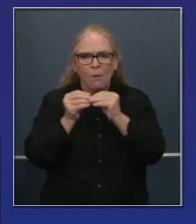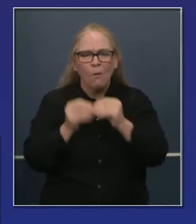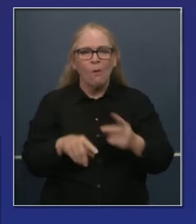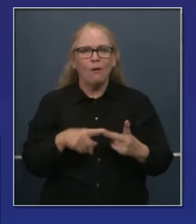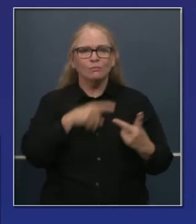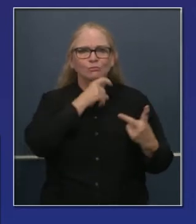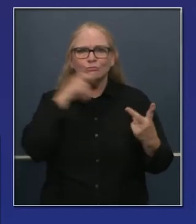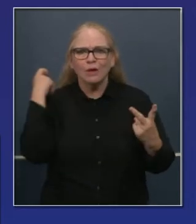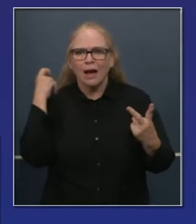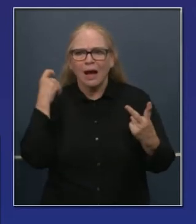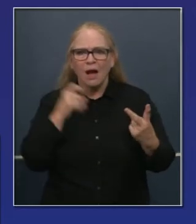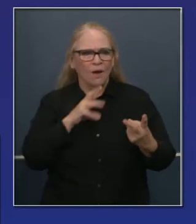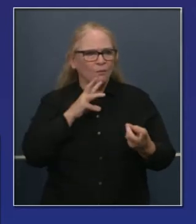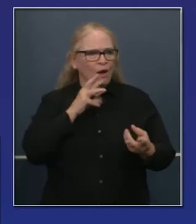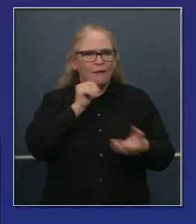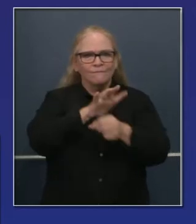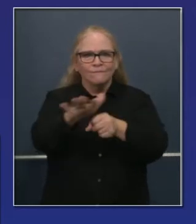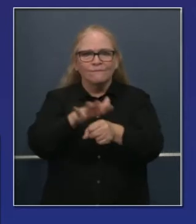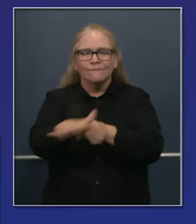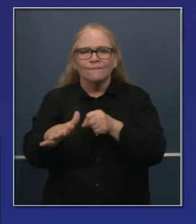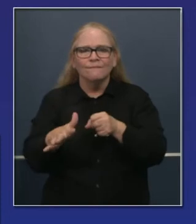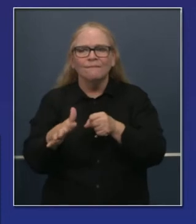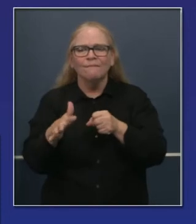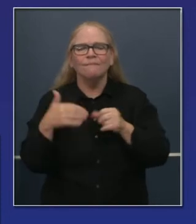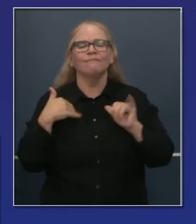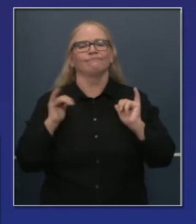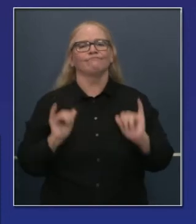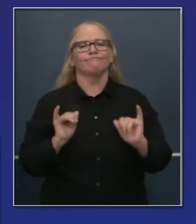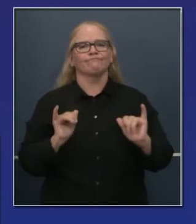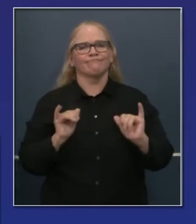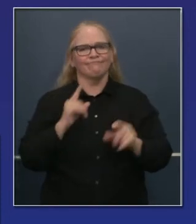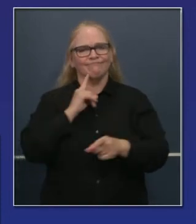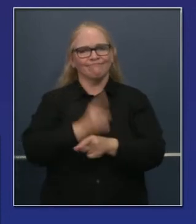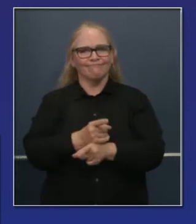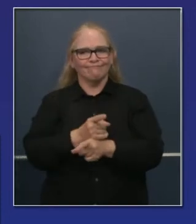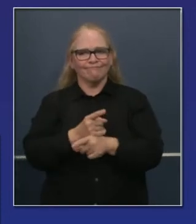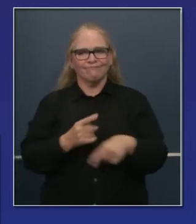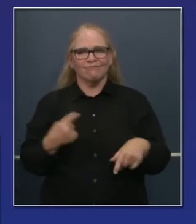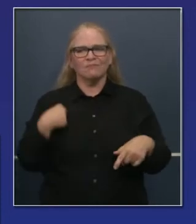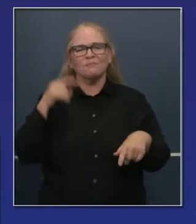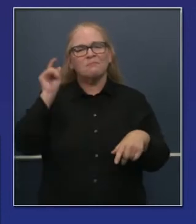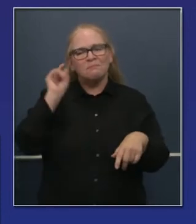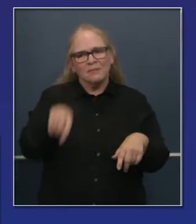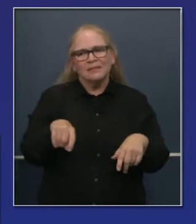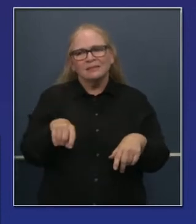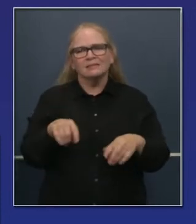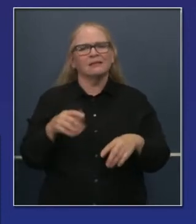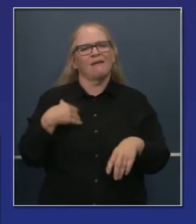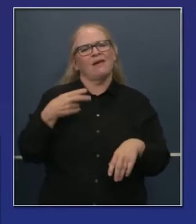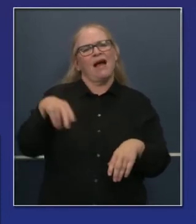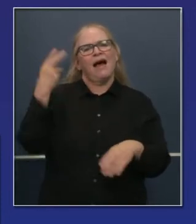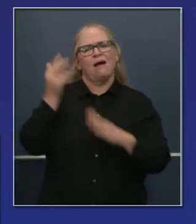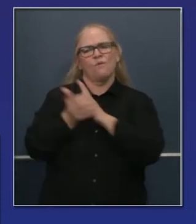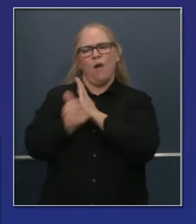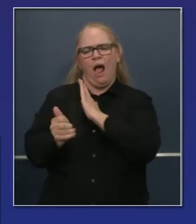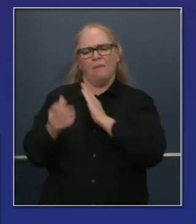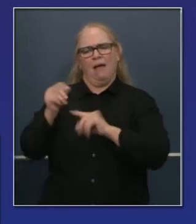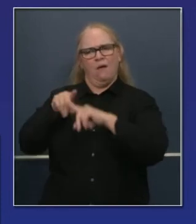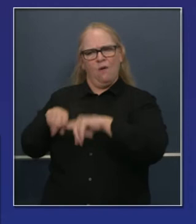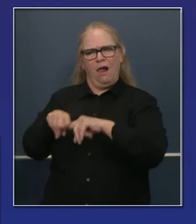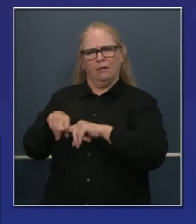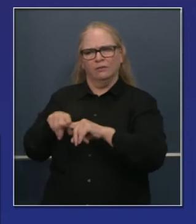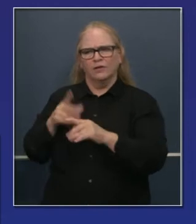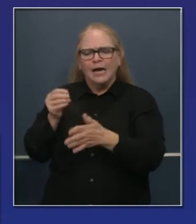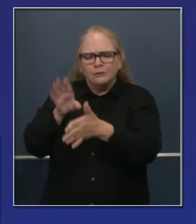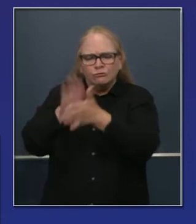y no solo preocupaciones de energía de bajo costo fiable para